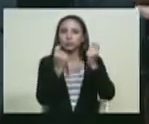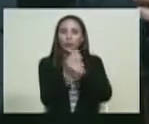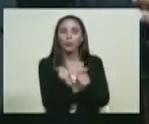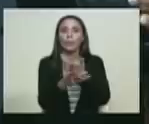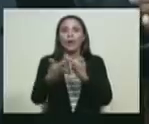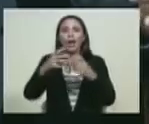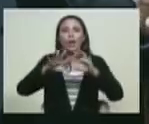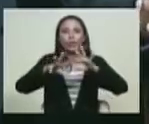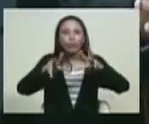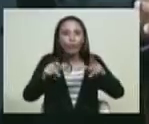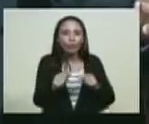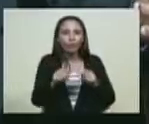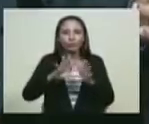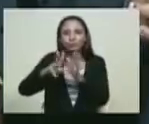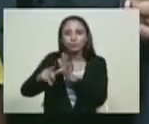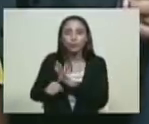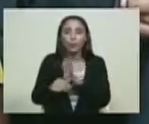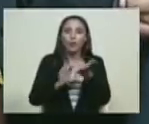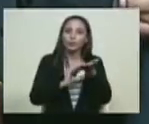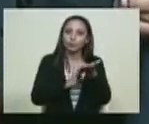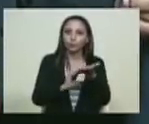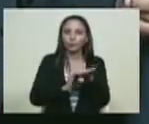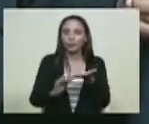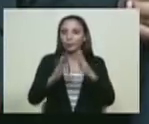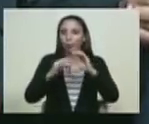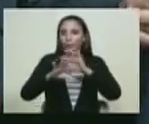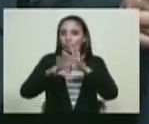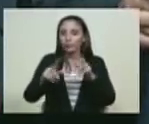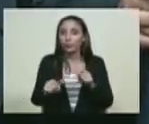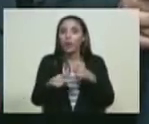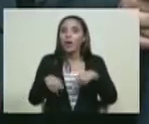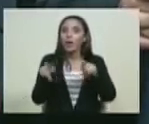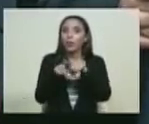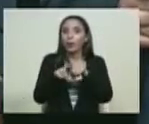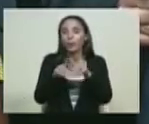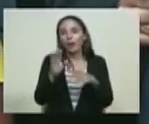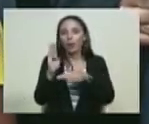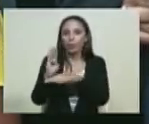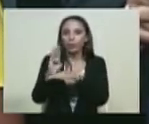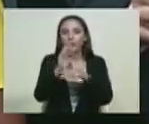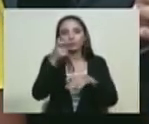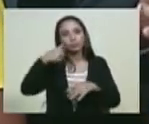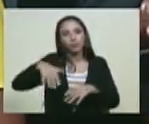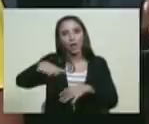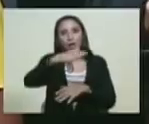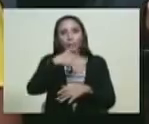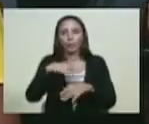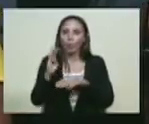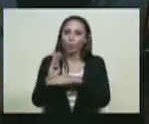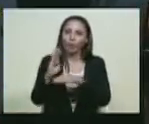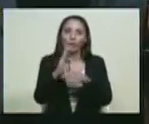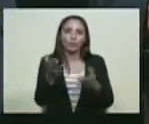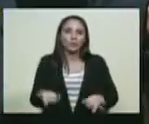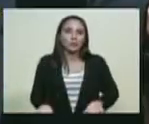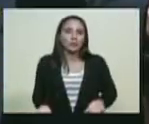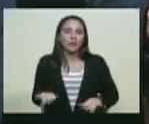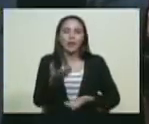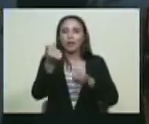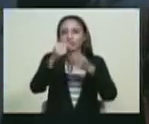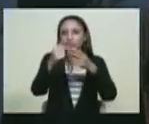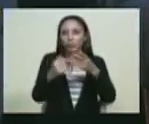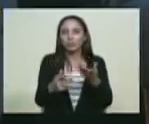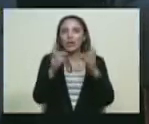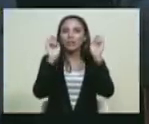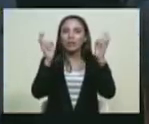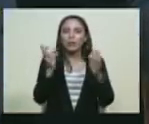corrupción, pero especialmente también de protección de la soberanía nacional, de protección de la independencia nacional y